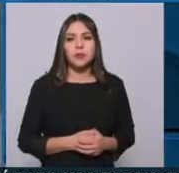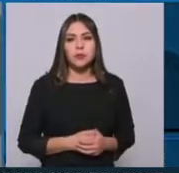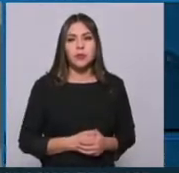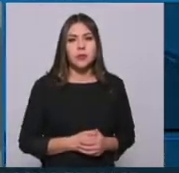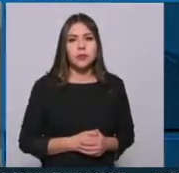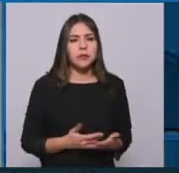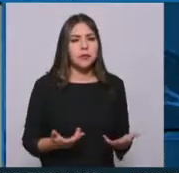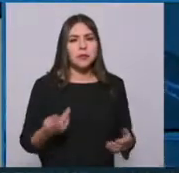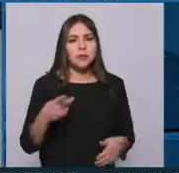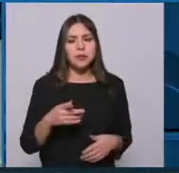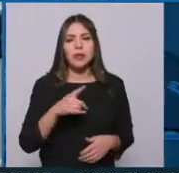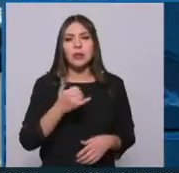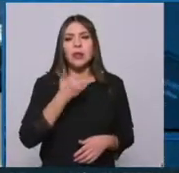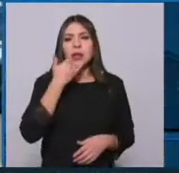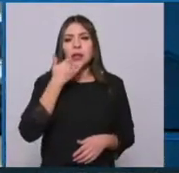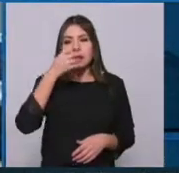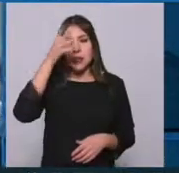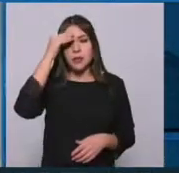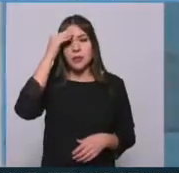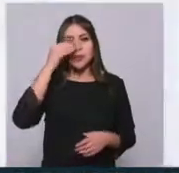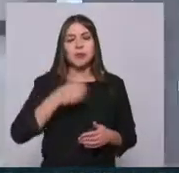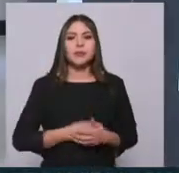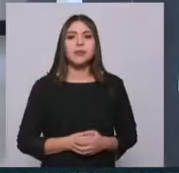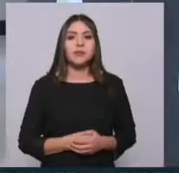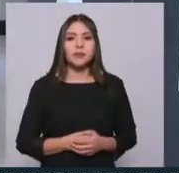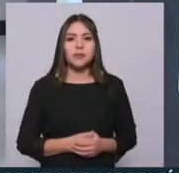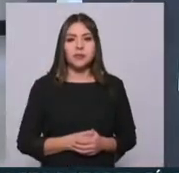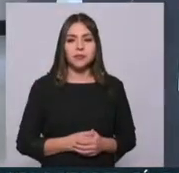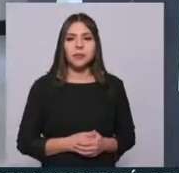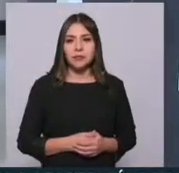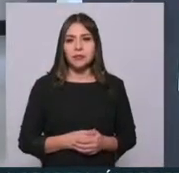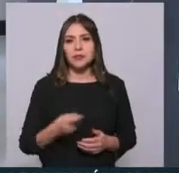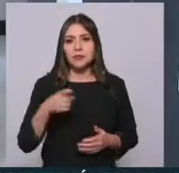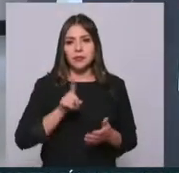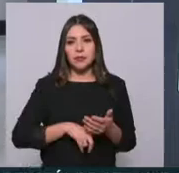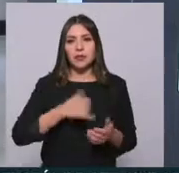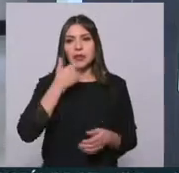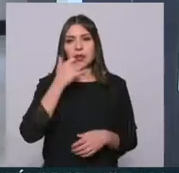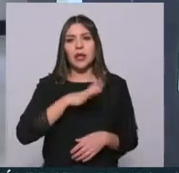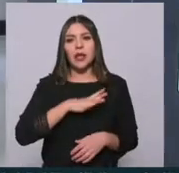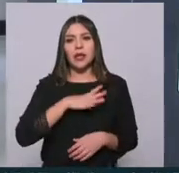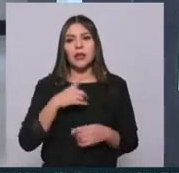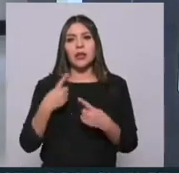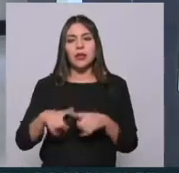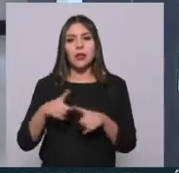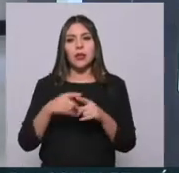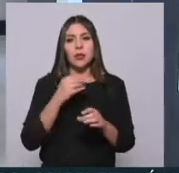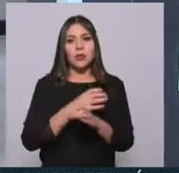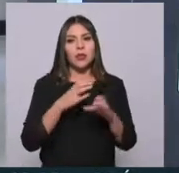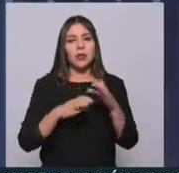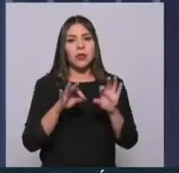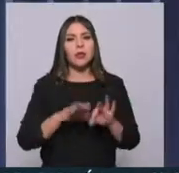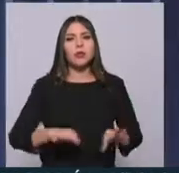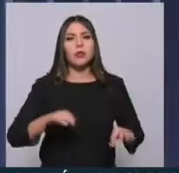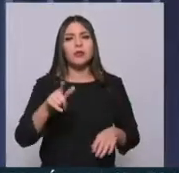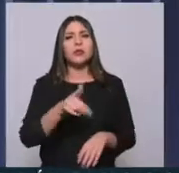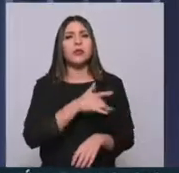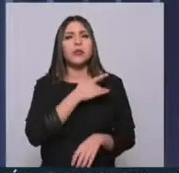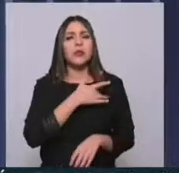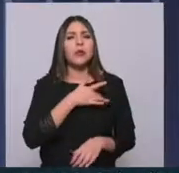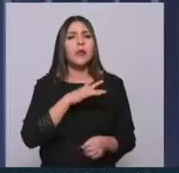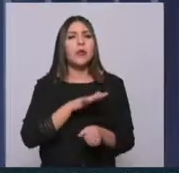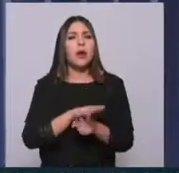pero bueno, de los errores se aprende, ¿no? Y dentro de esos errores hay también muchas cosas que valieron la pena. ¿Cuál ha sido la que